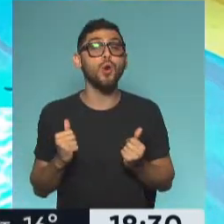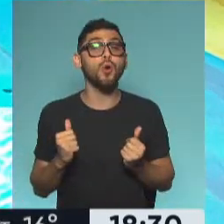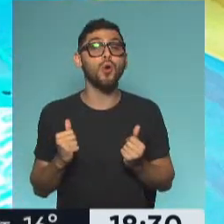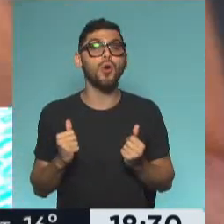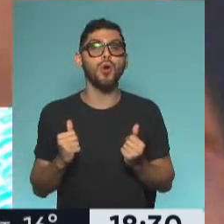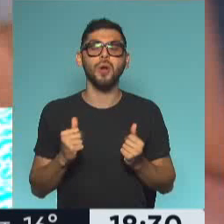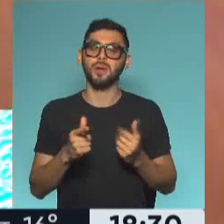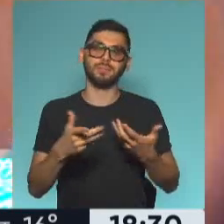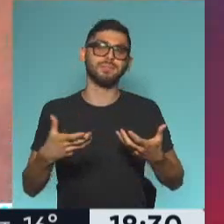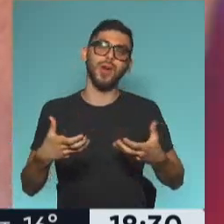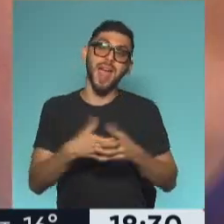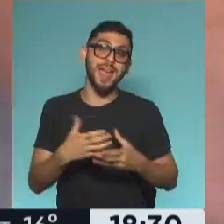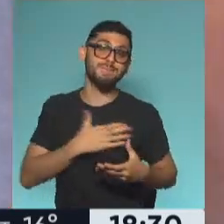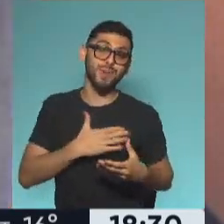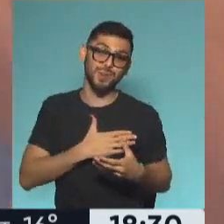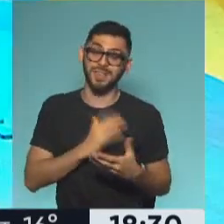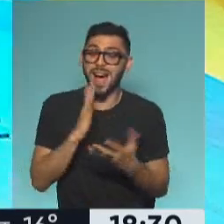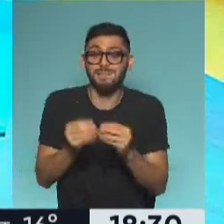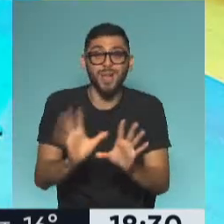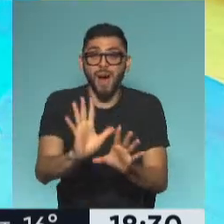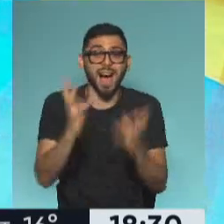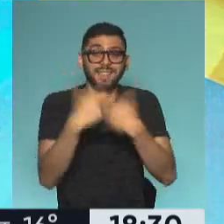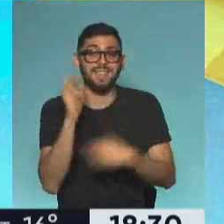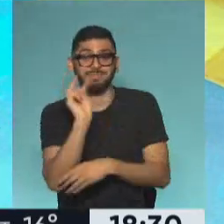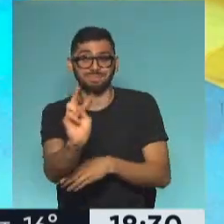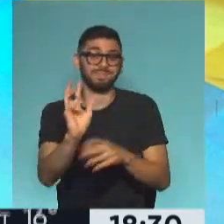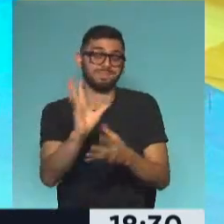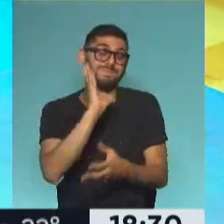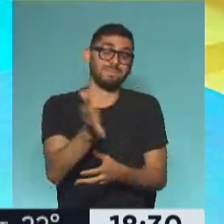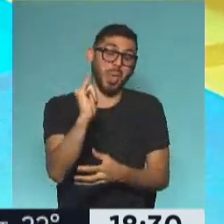Se juntó al equipo. Claro, se juntó al equipo. Empezó así. Game Over para el equipo azul. Las clases las tienen...